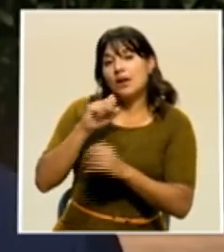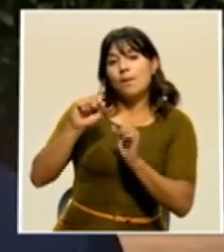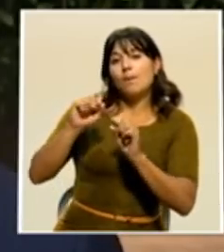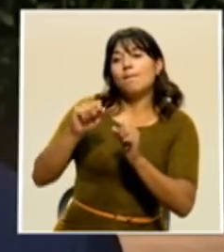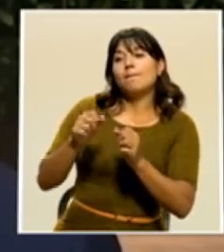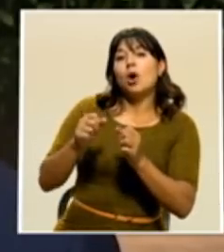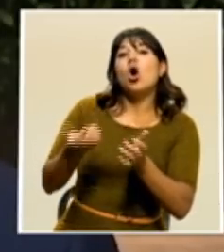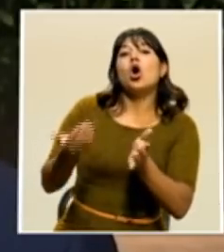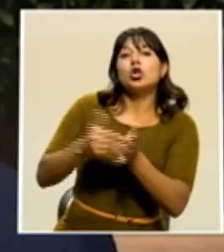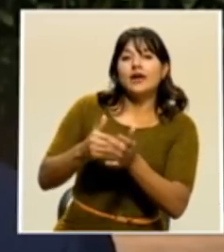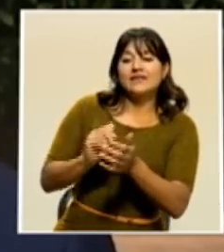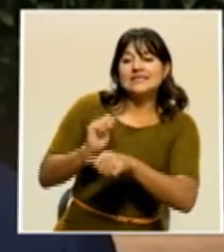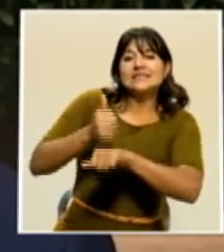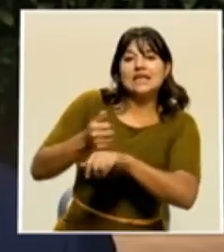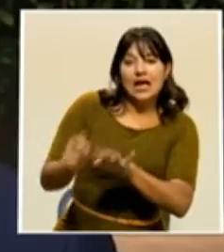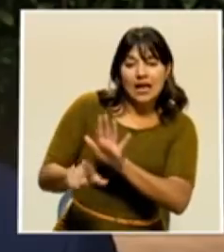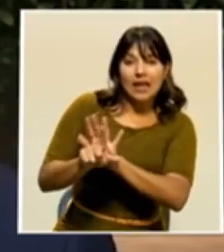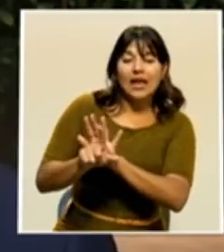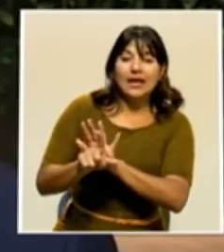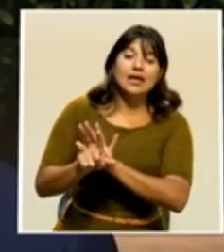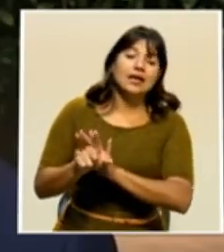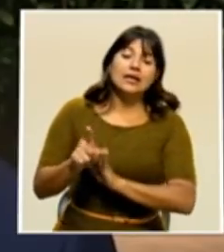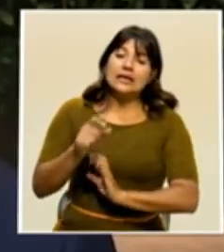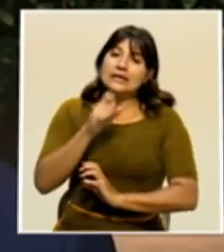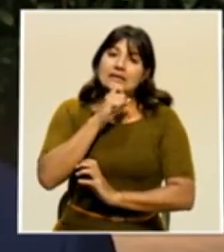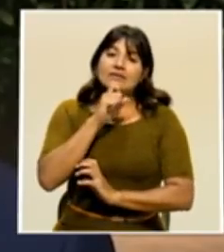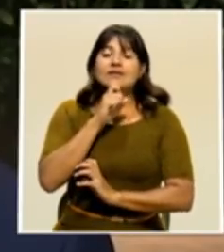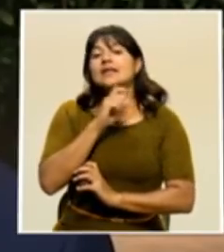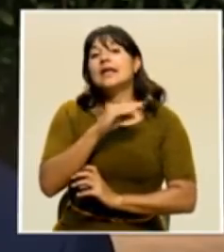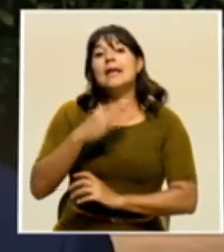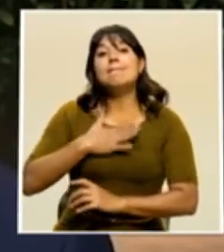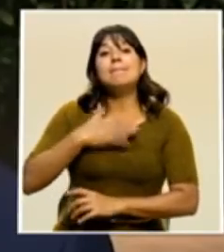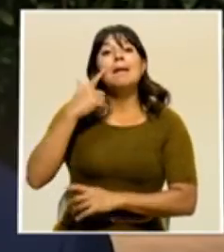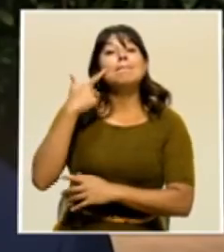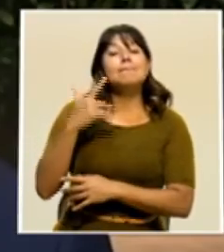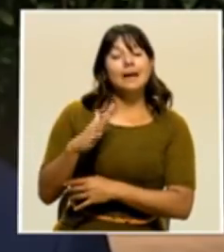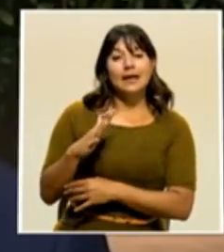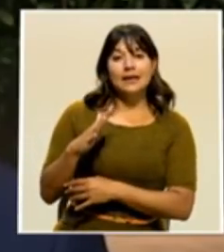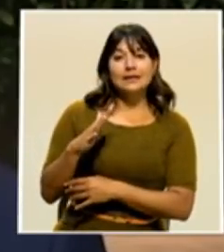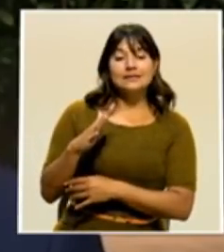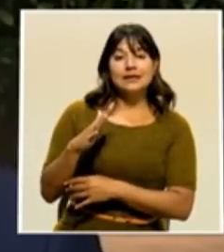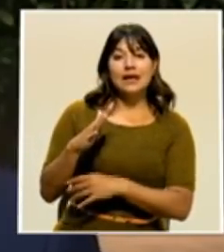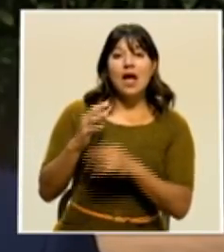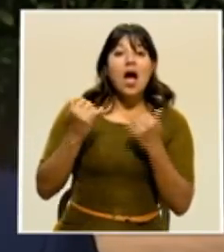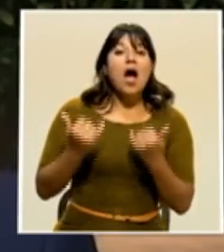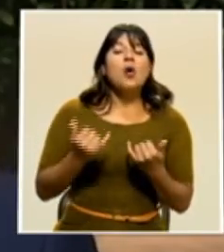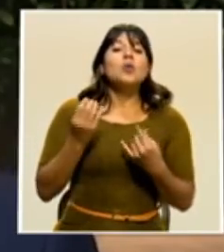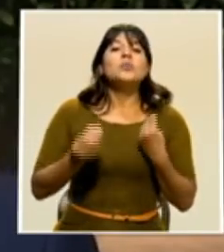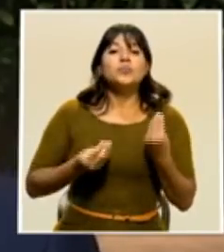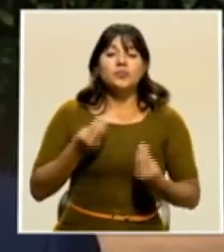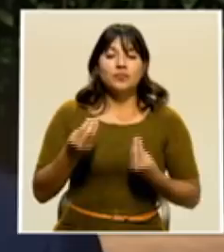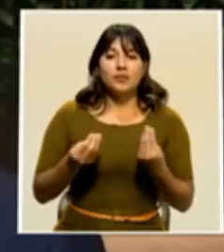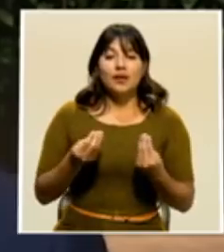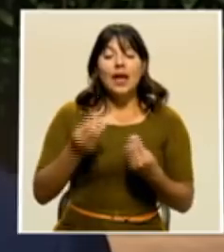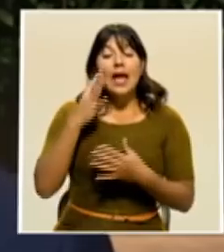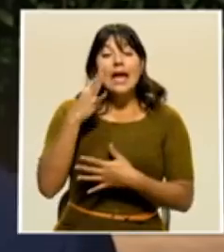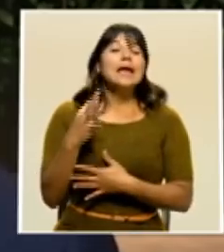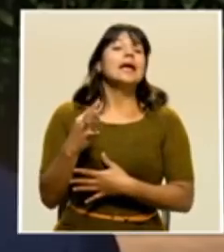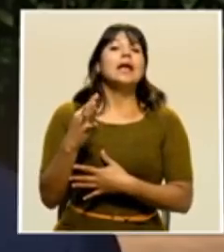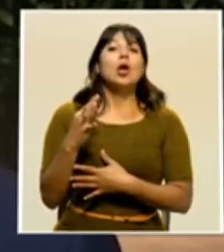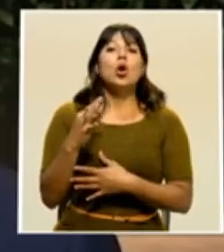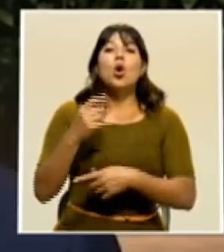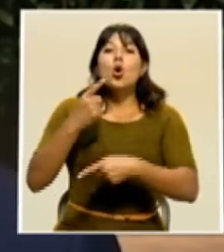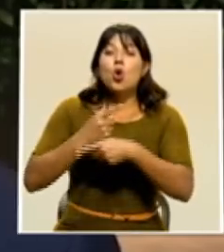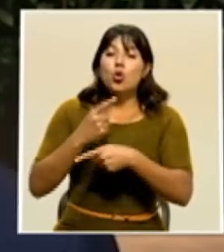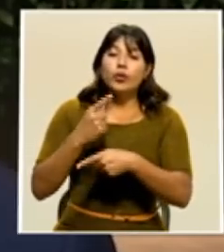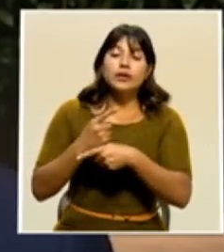a nivel de plenario legislativo, y me parece que lo que procede aquí más bien es volcar todo